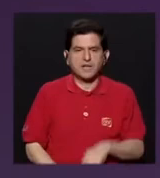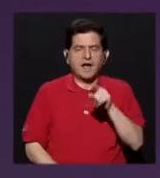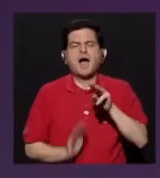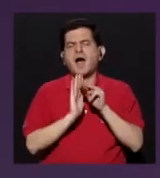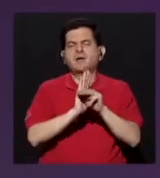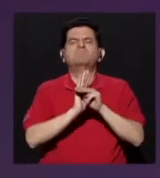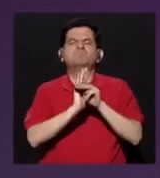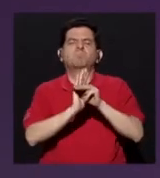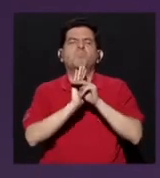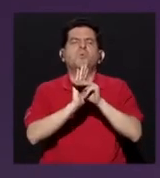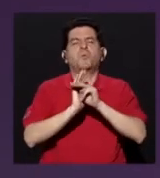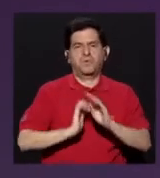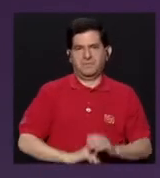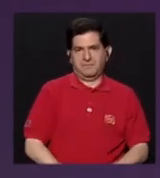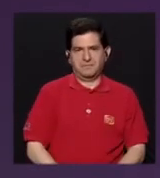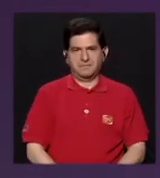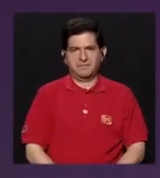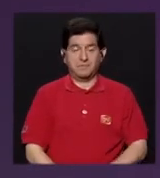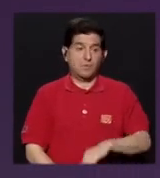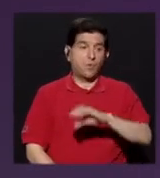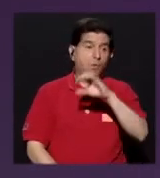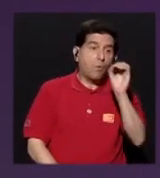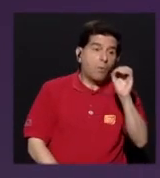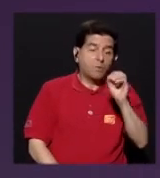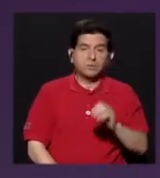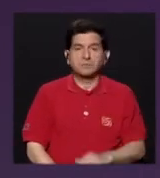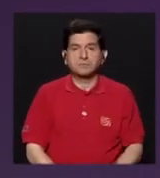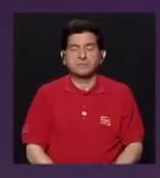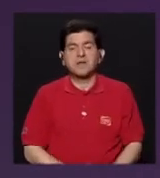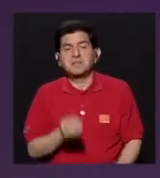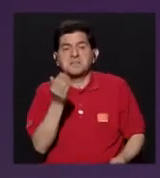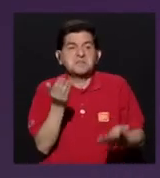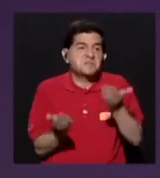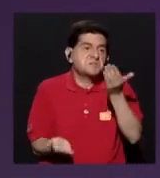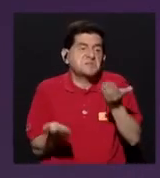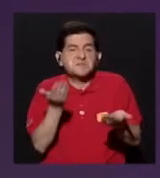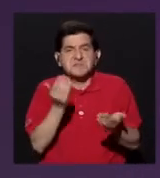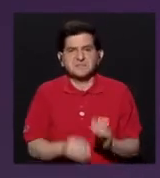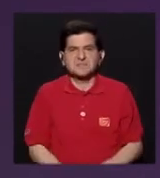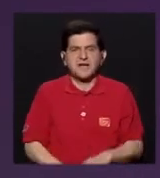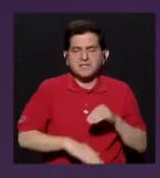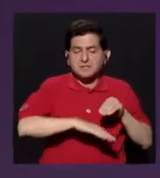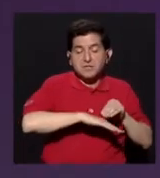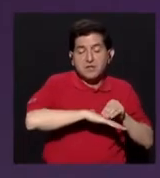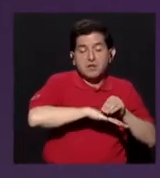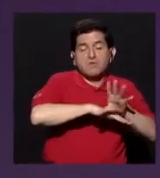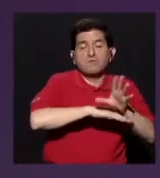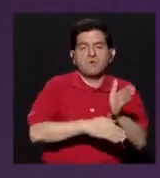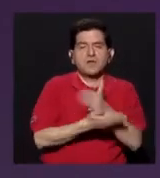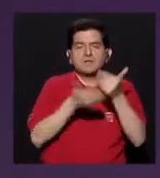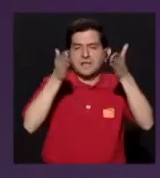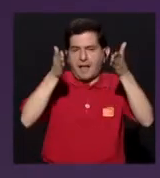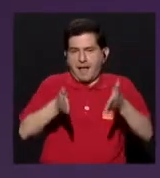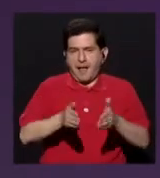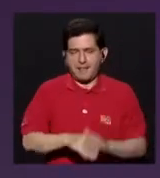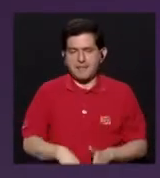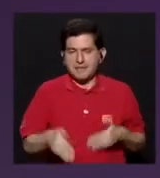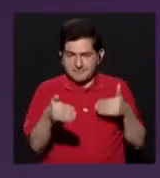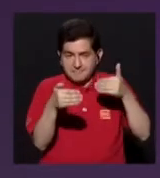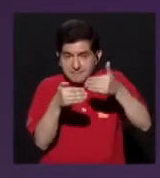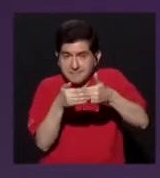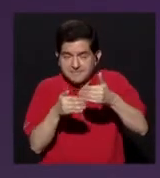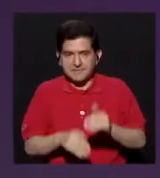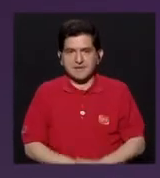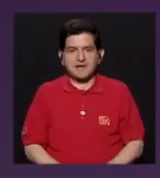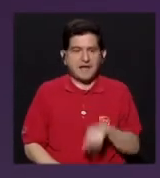moda. La otra es que probablemente está influenciado por alguna persona cercana y